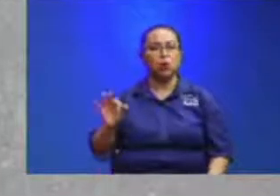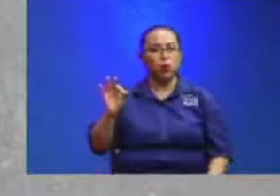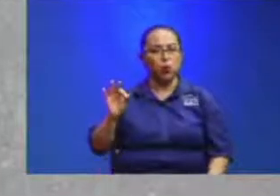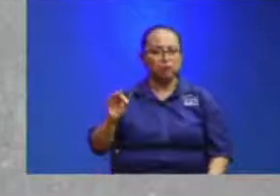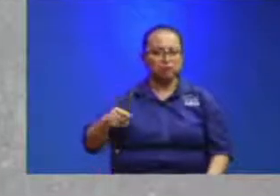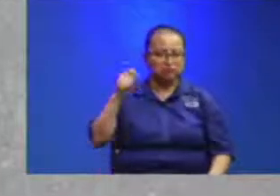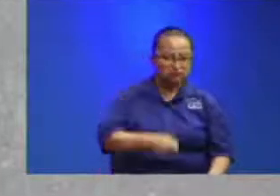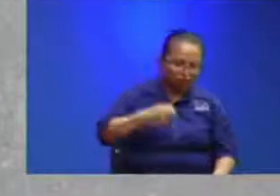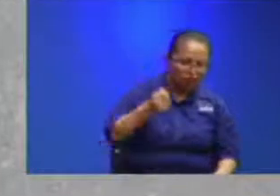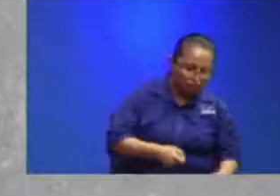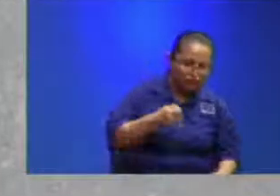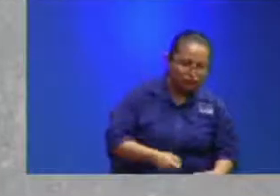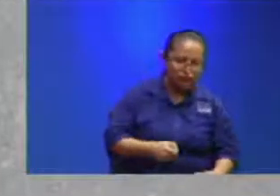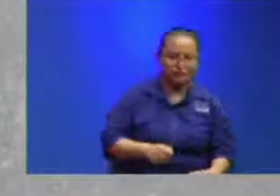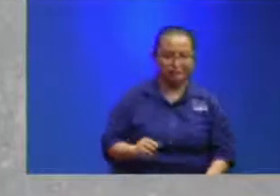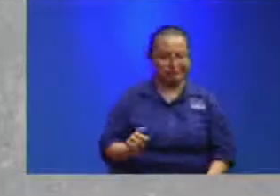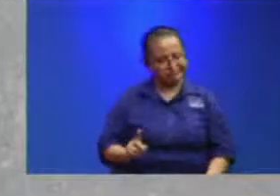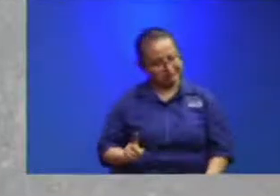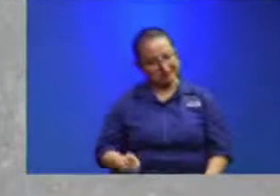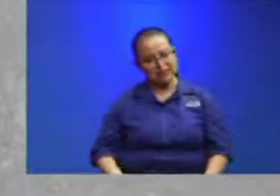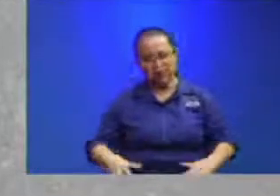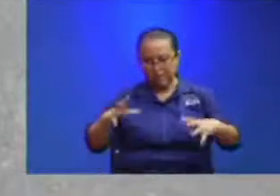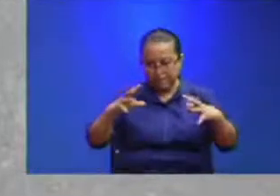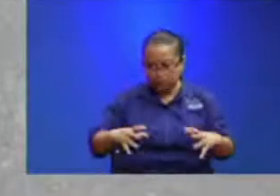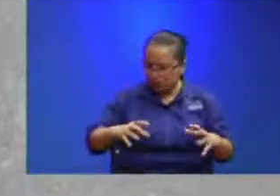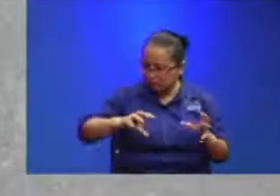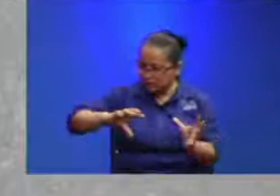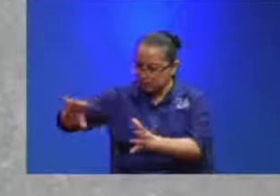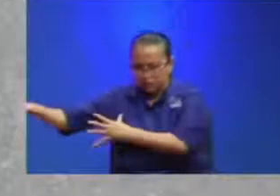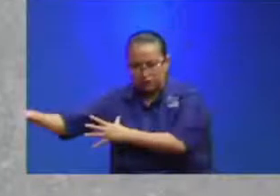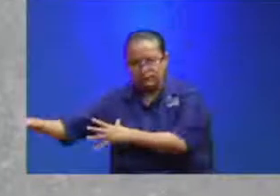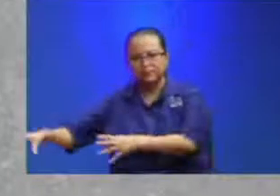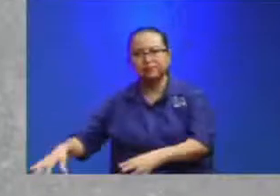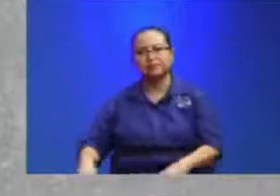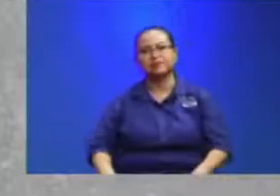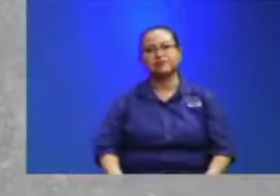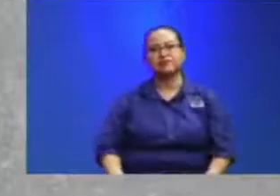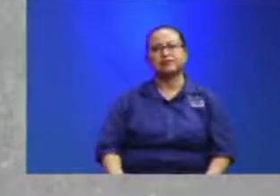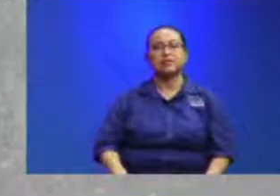pero eso ya es mi criterio es que me recordé de la antigua